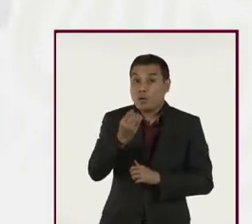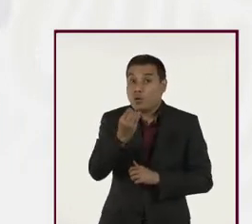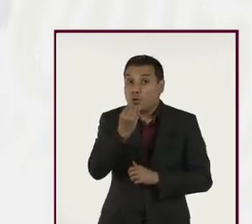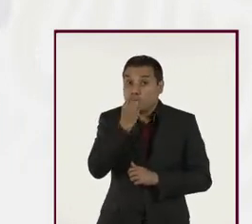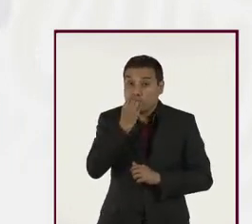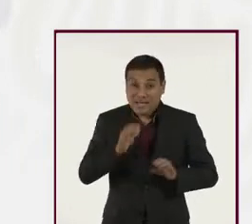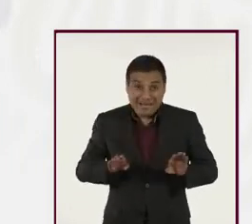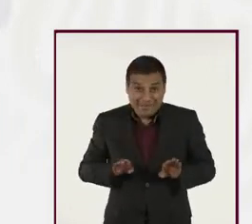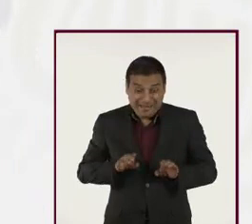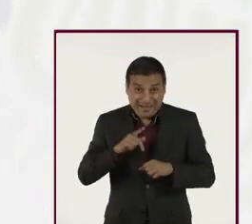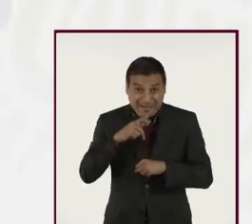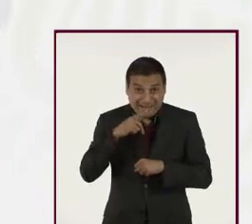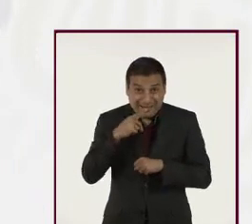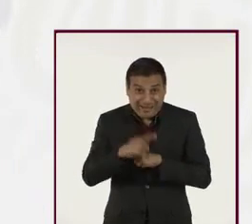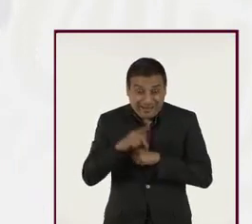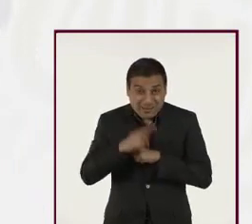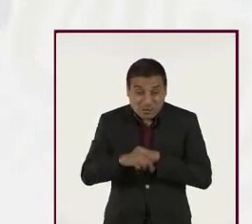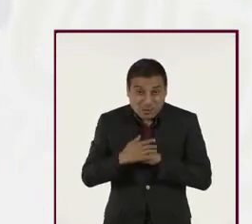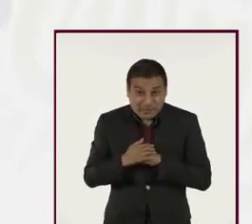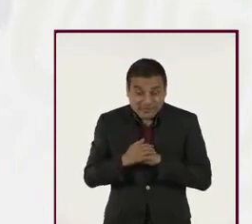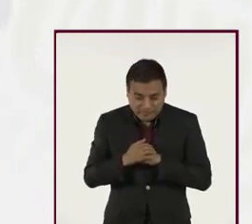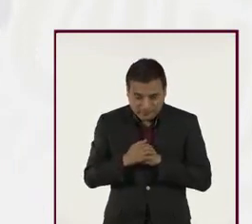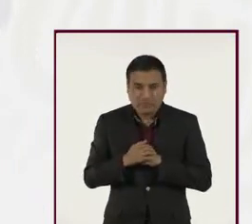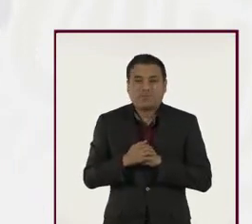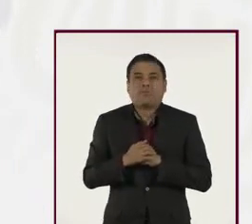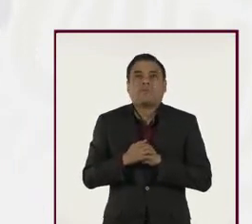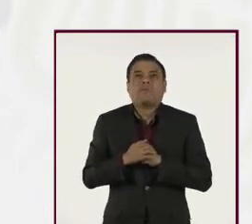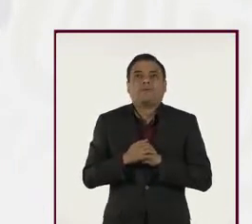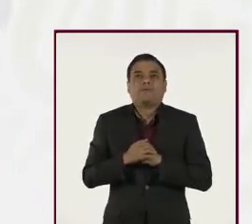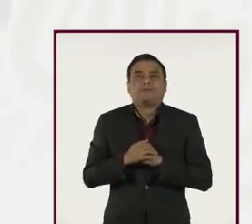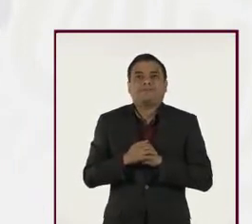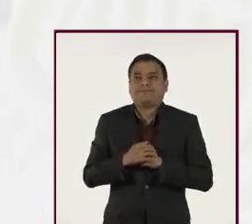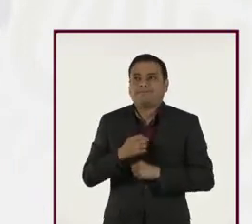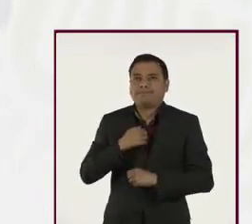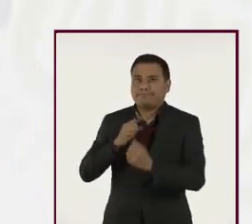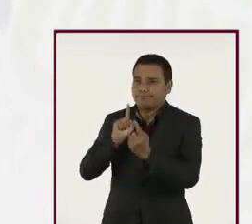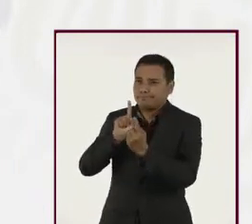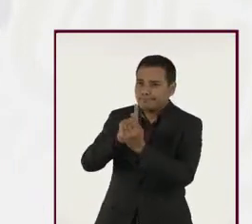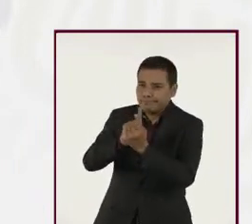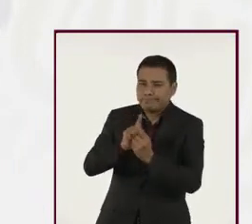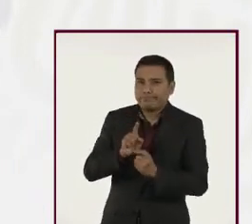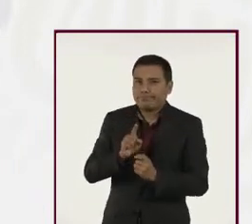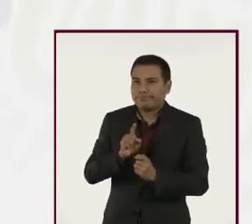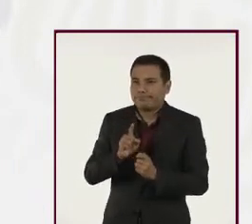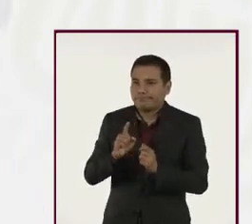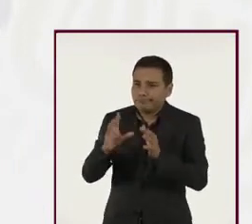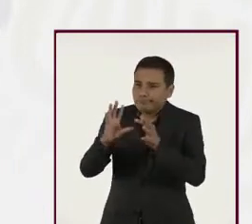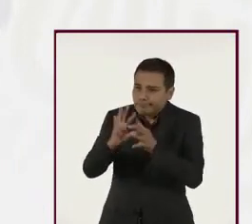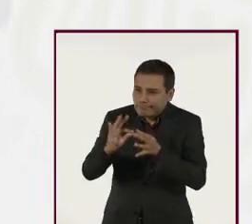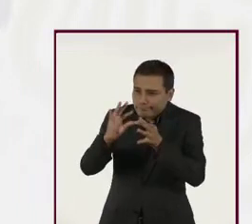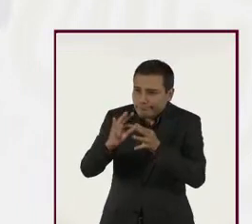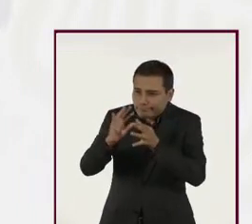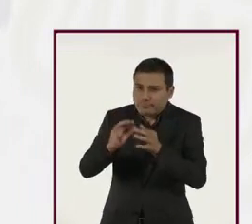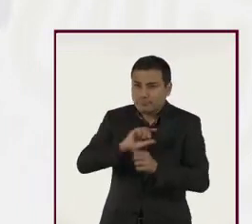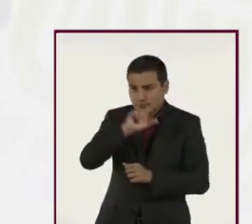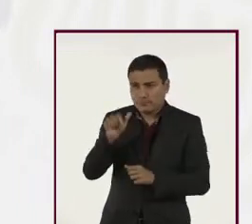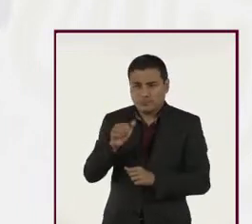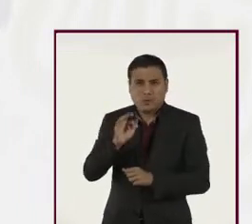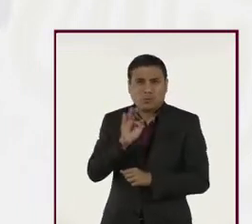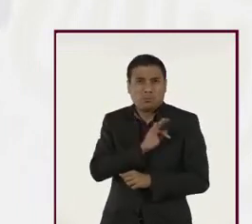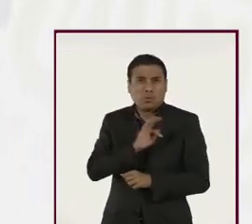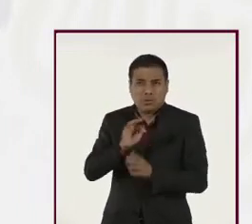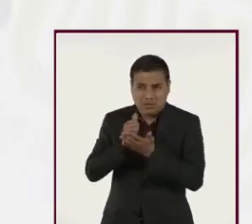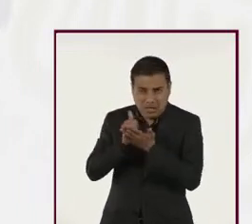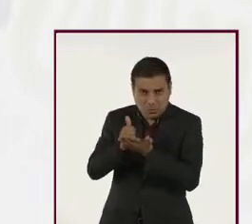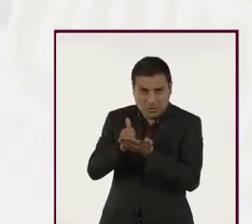muchas ocasiones con esa primera intervención donde se habla del riesgo al que nos exponemos, puede llegar a modificarse. Sin embargo, si